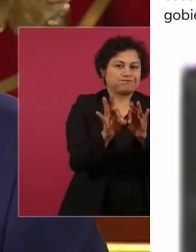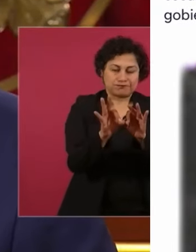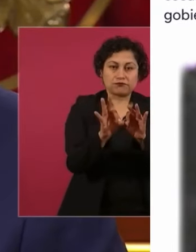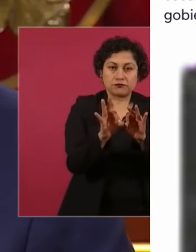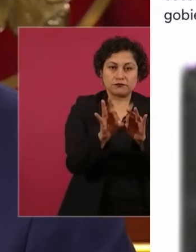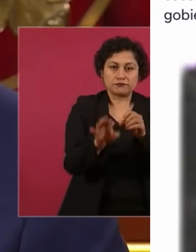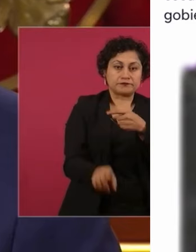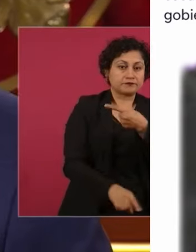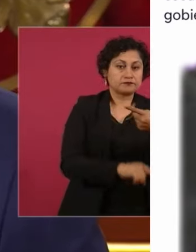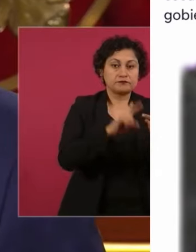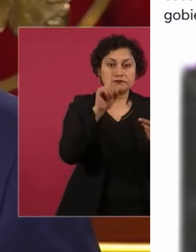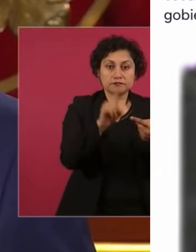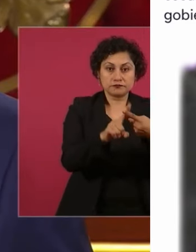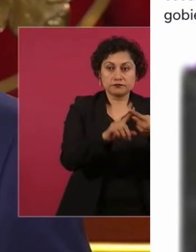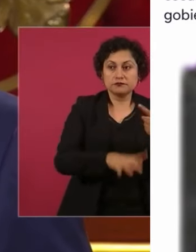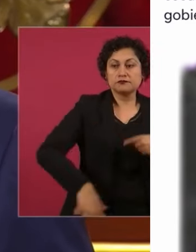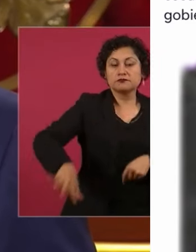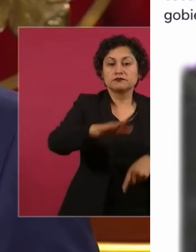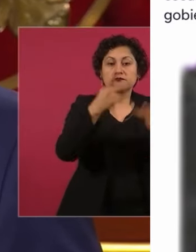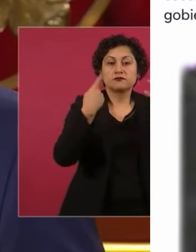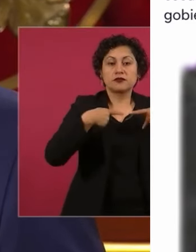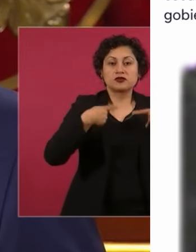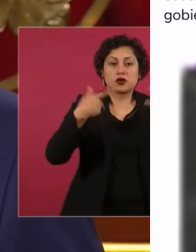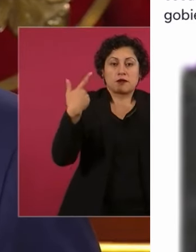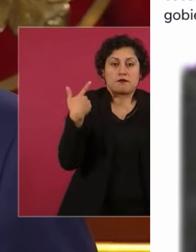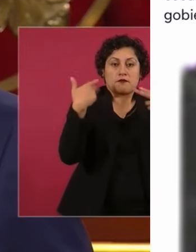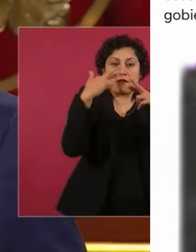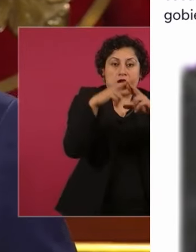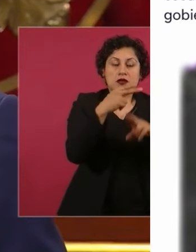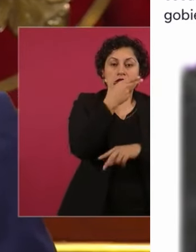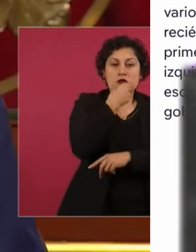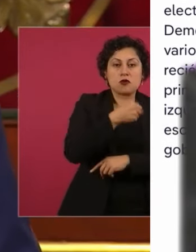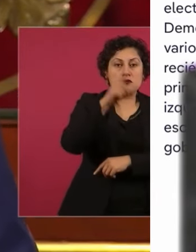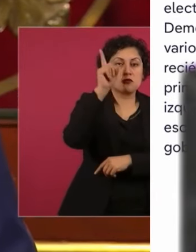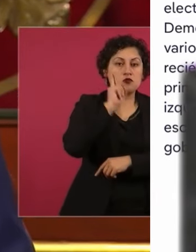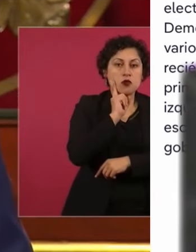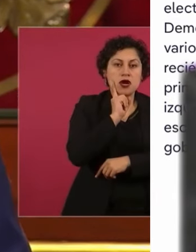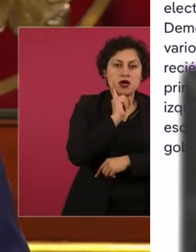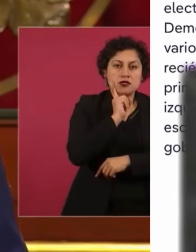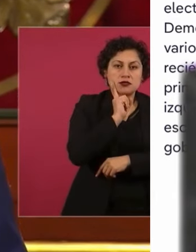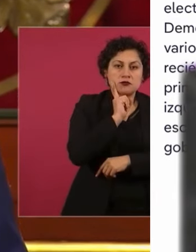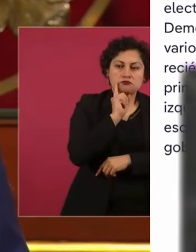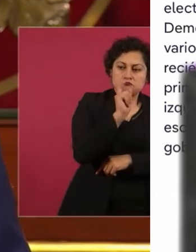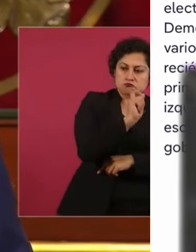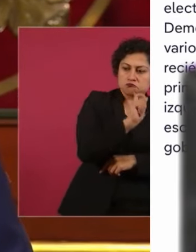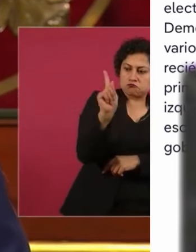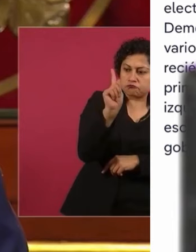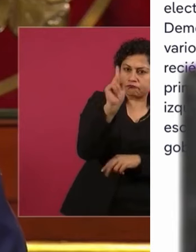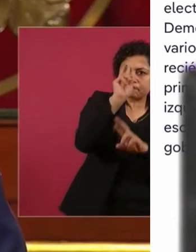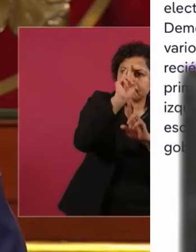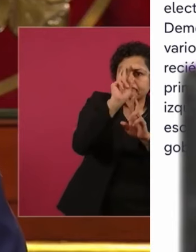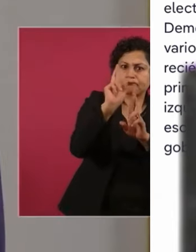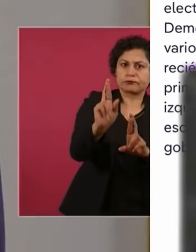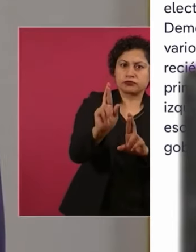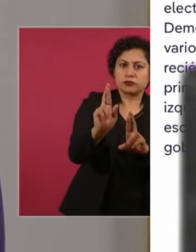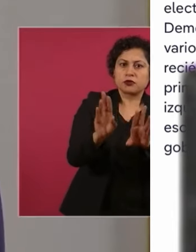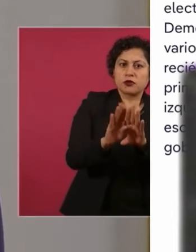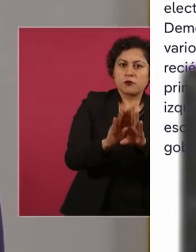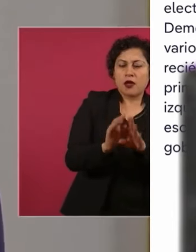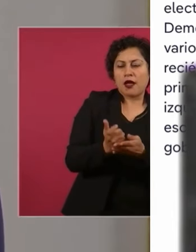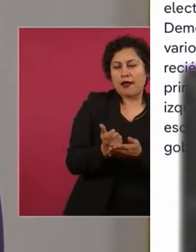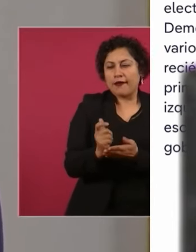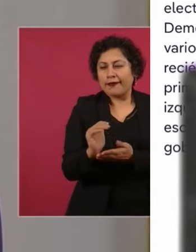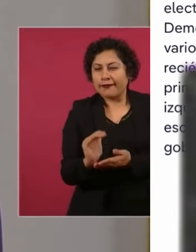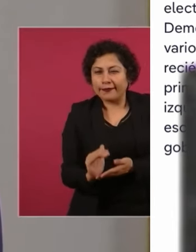también estuvo ensuciada y promovida por los medios de comunicación de aquel país, en donde todos empezaron a culpar acerca de la muerte del